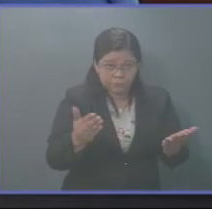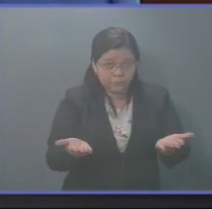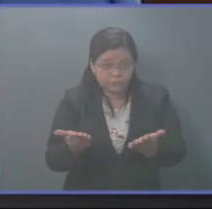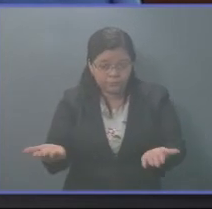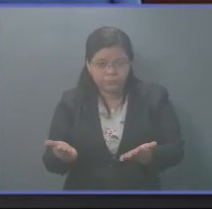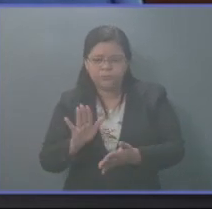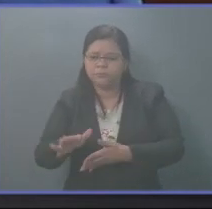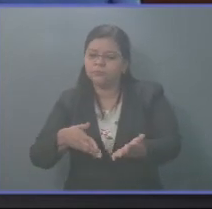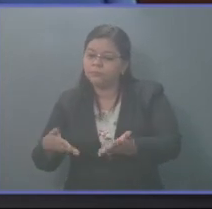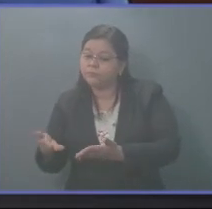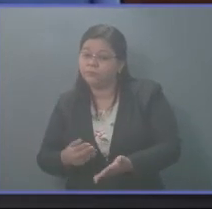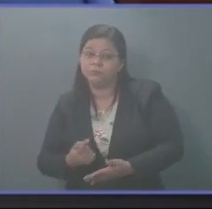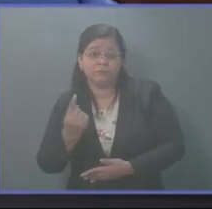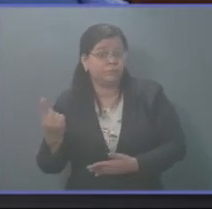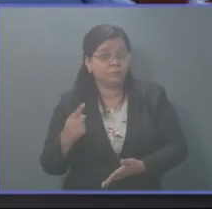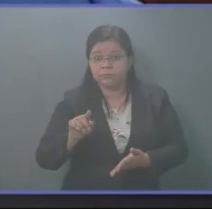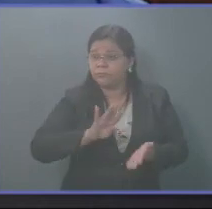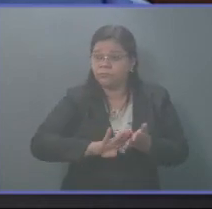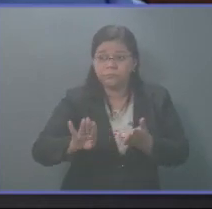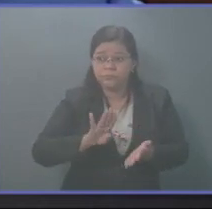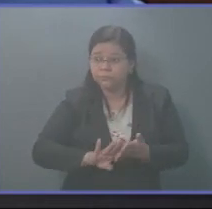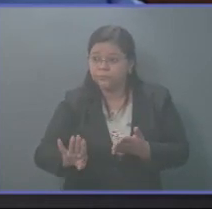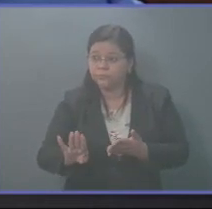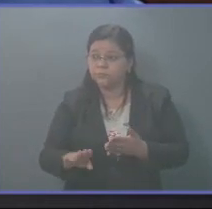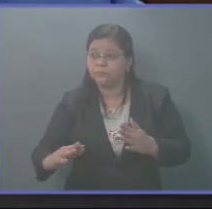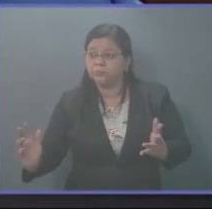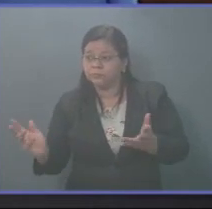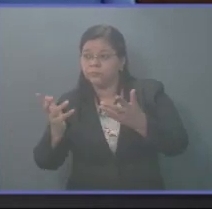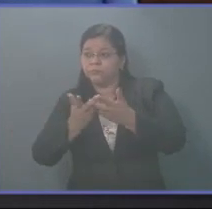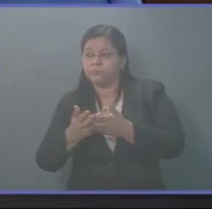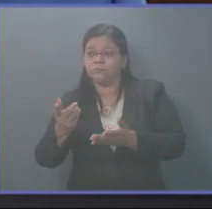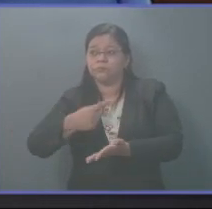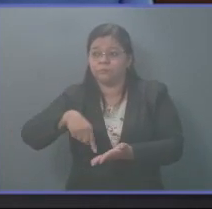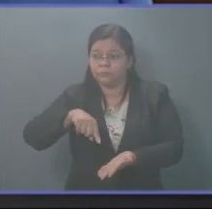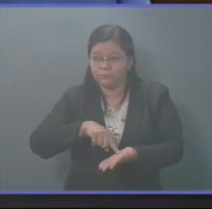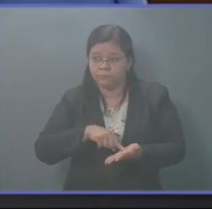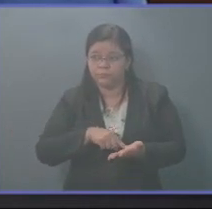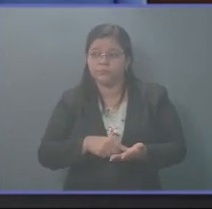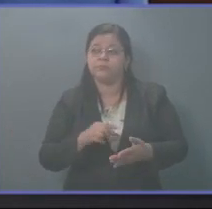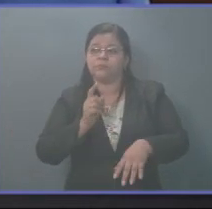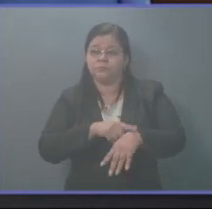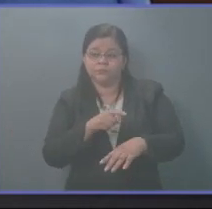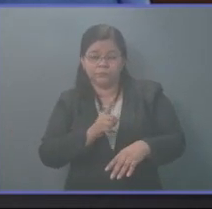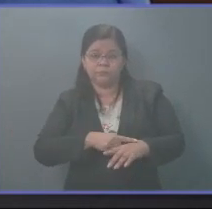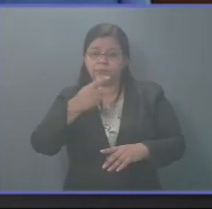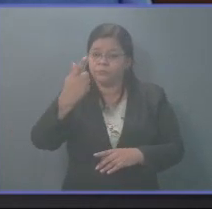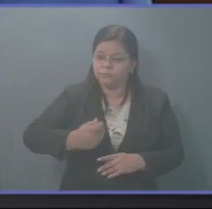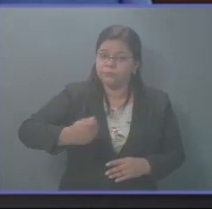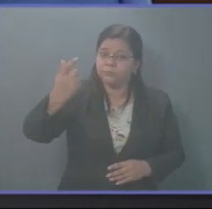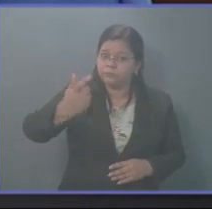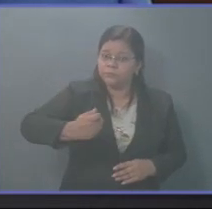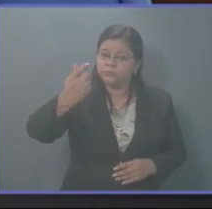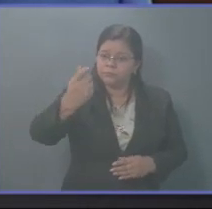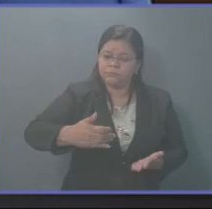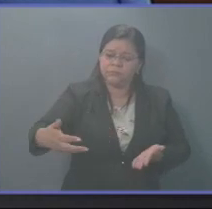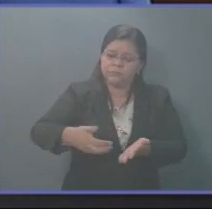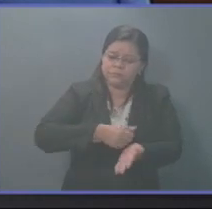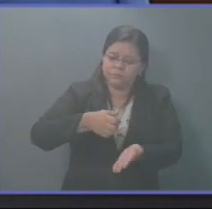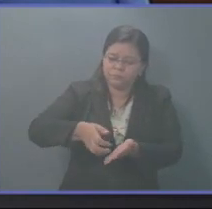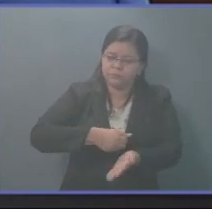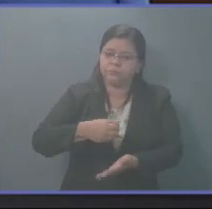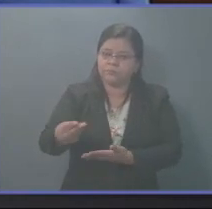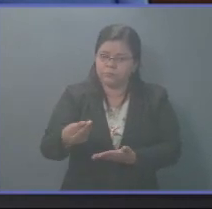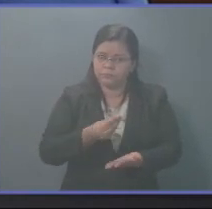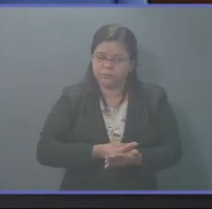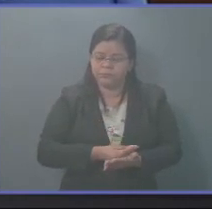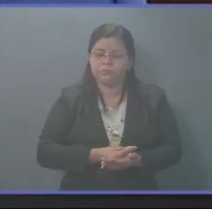que no tributen conforme al capital contable, el periodo tributario será mensual para efectos del pago de los impuestos. Título